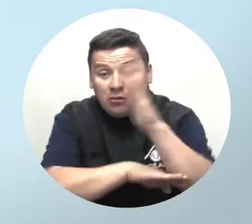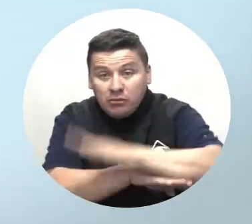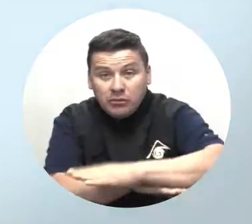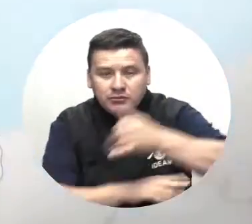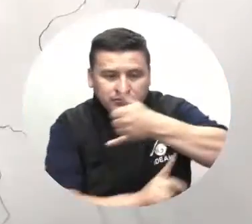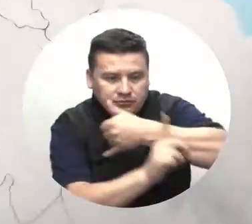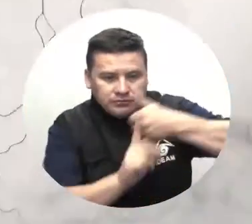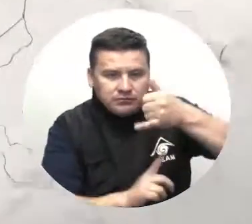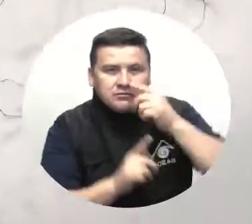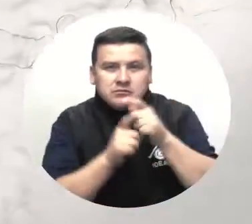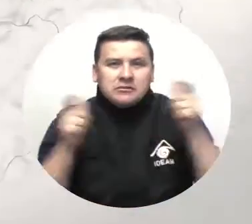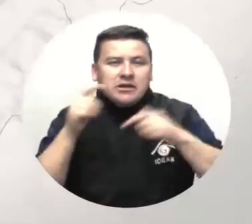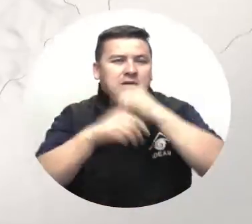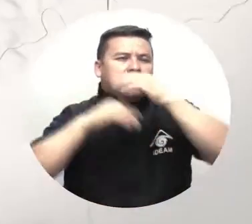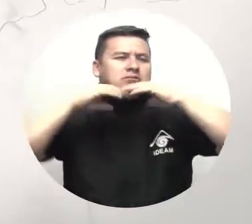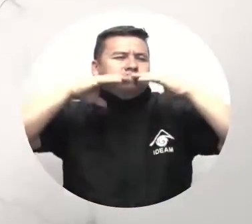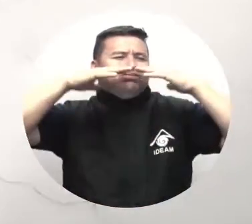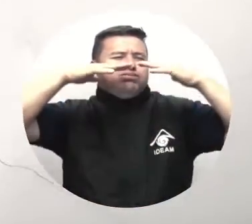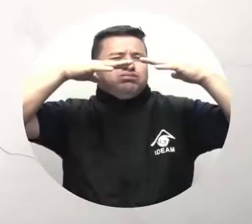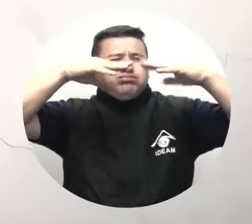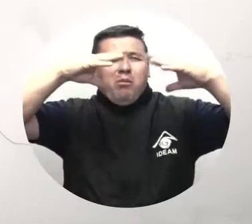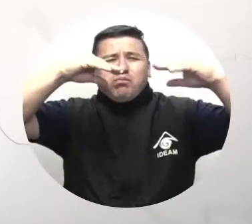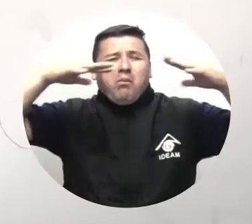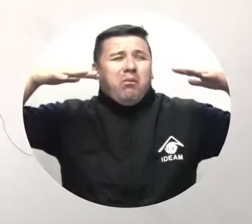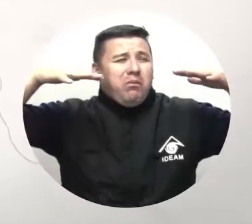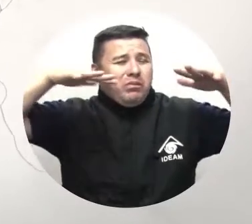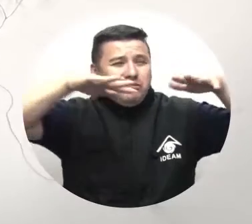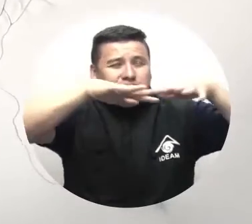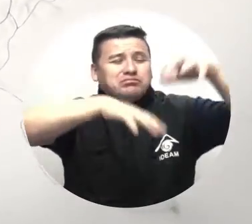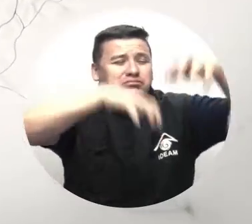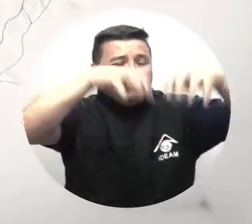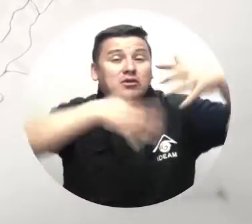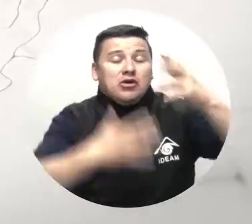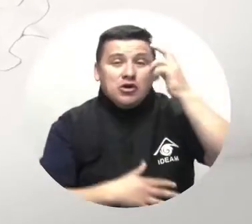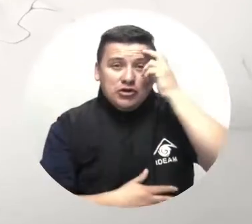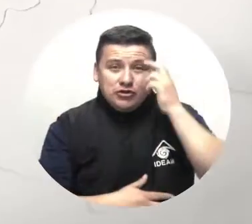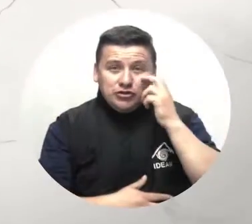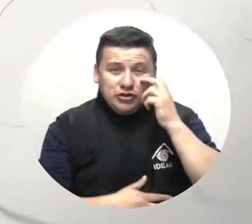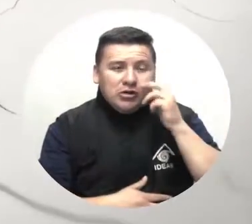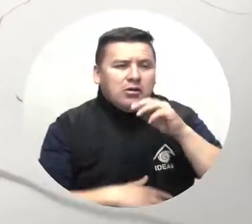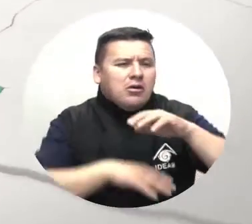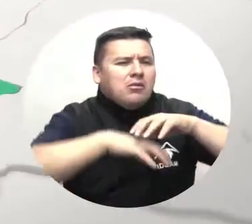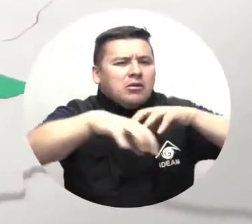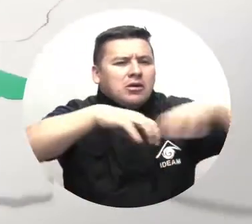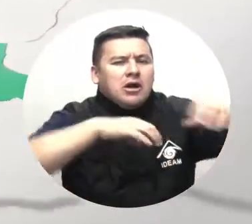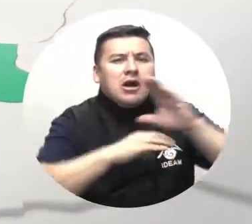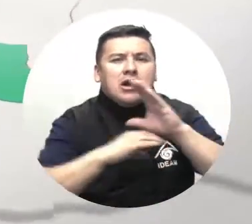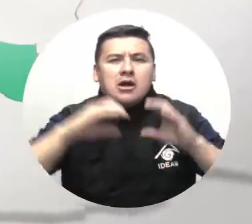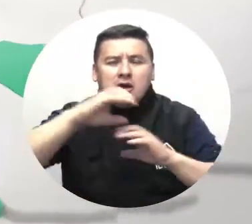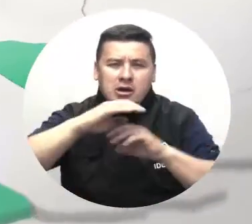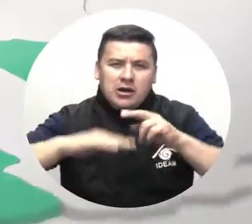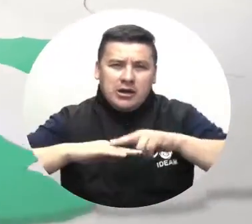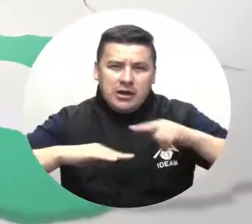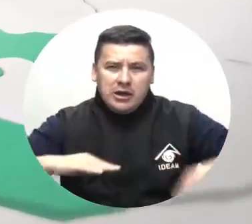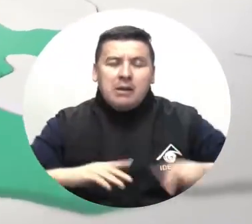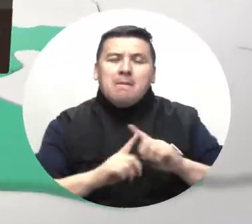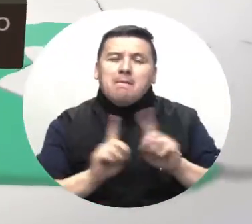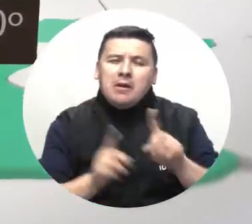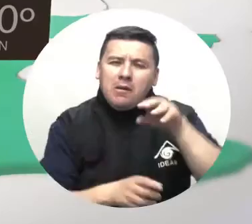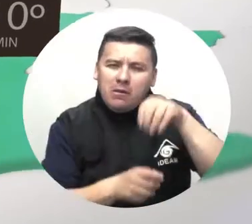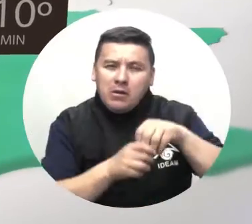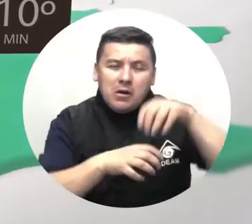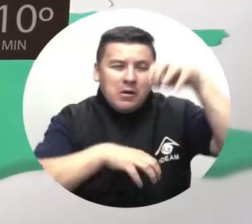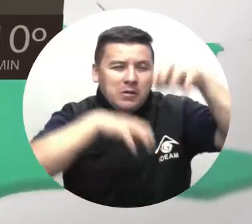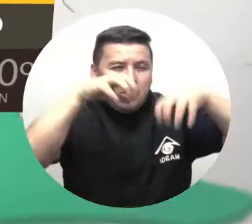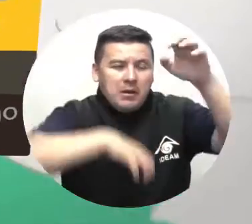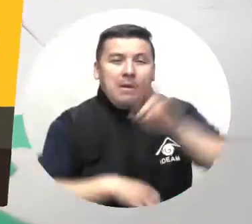esporádicas. La tarde en el Pacífico se estima con cielo mayormente cubierto y posibilidad de lluvias en Chocó y zonas sectorizadas del